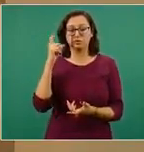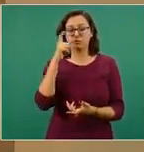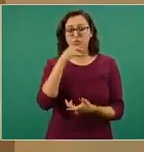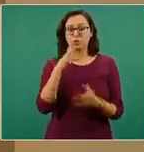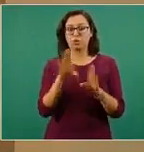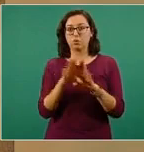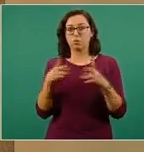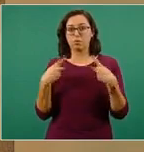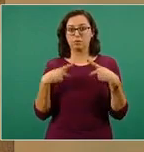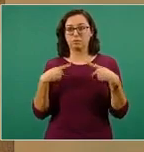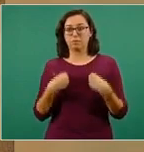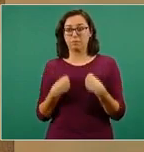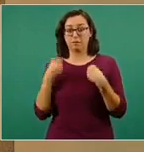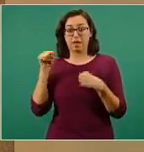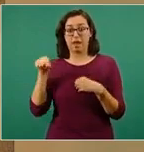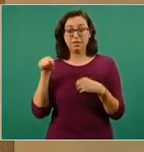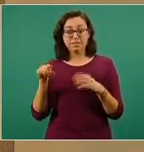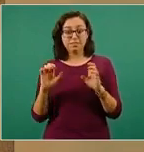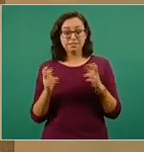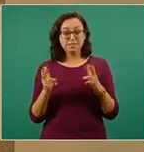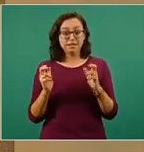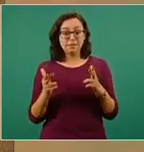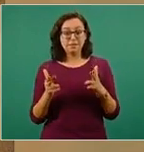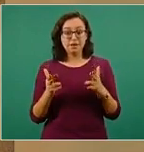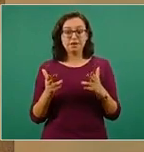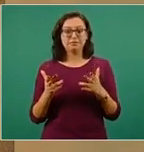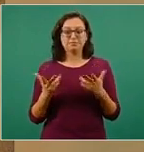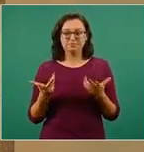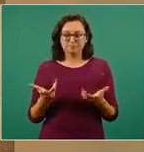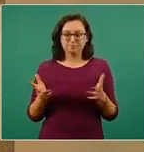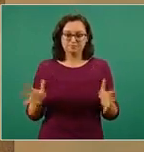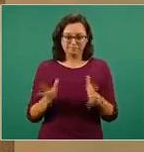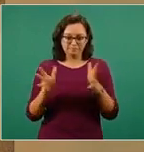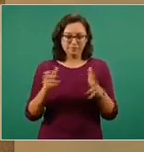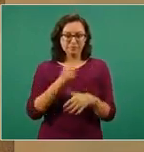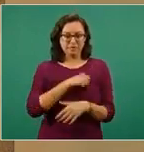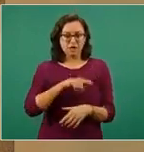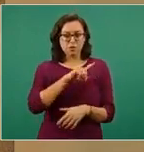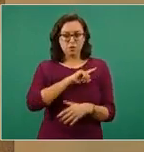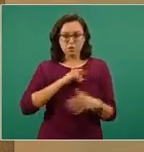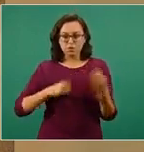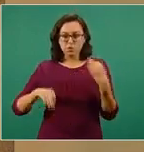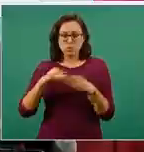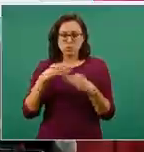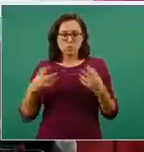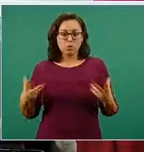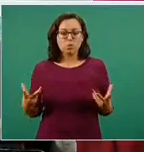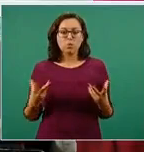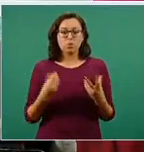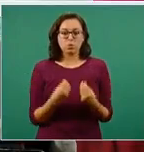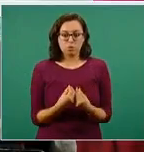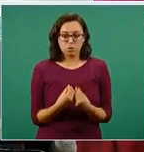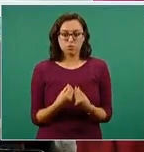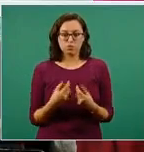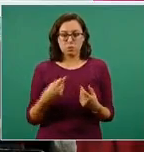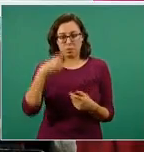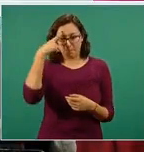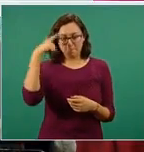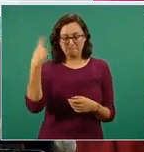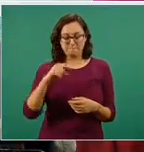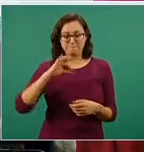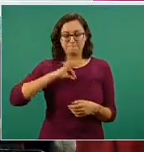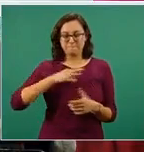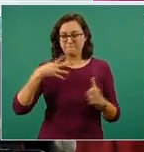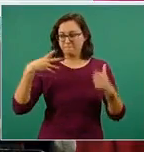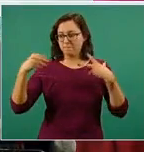los chiapanecos. Sin embargo, toda una fuerza solidaria, conjunta para poder enfrentar los embates de esta pandemia